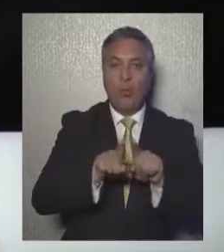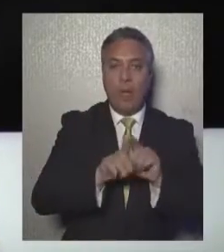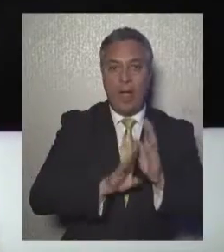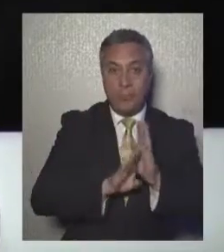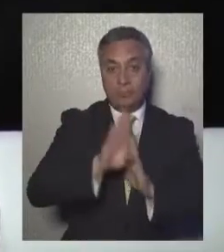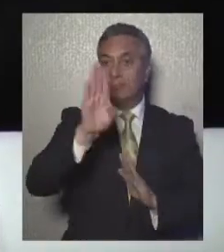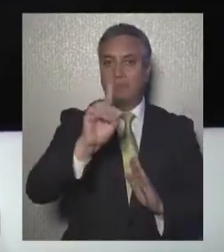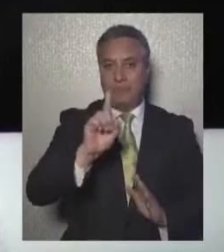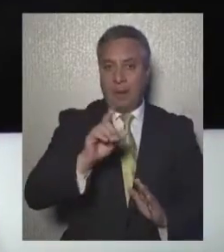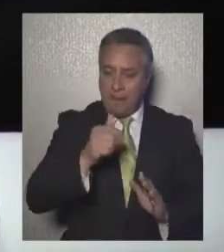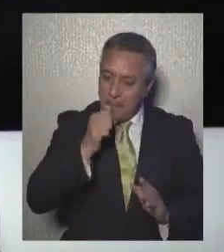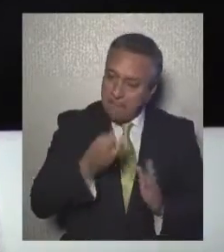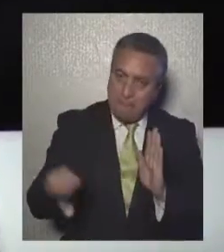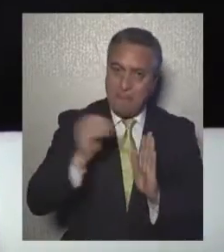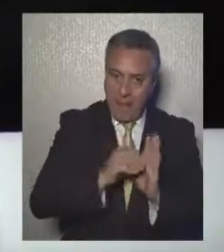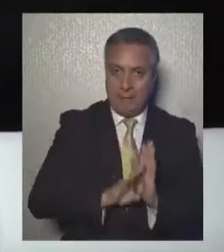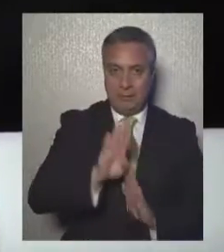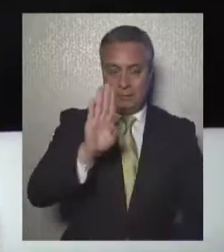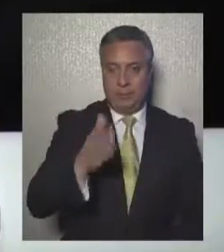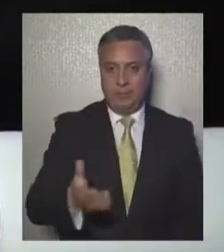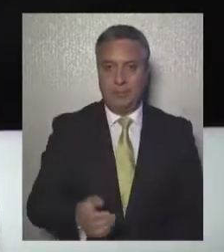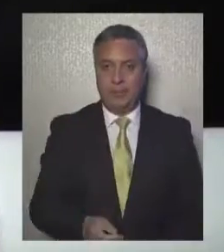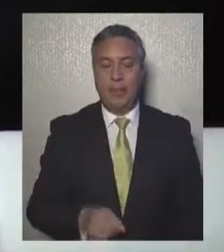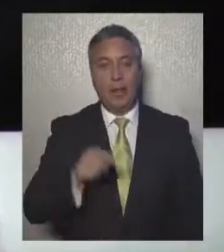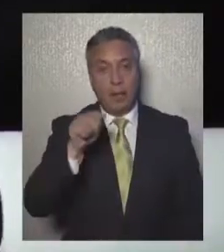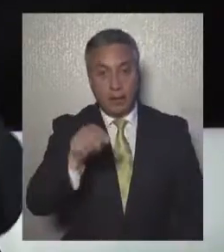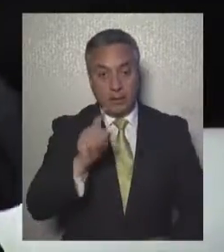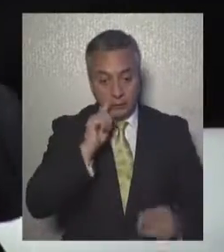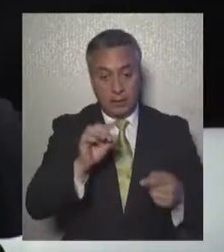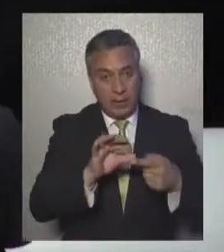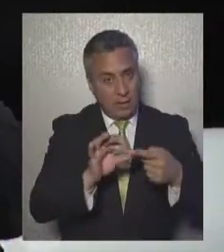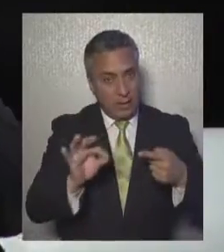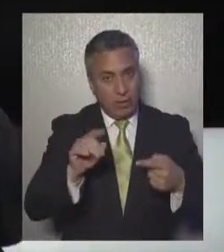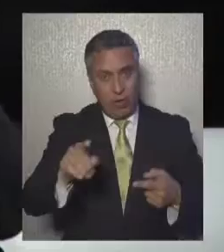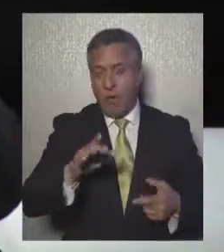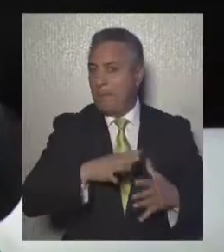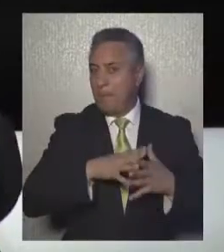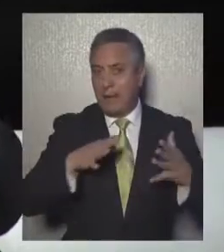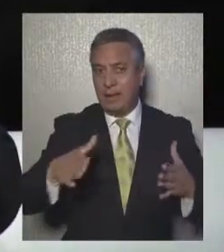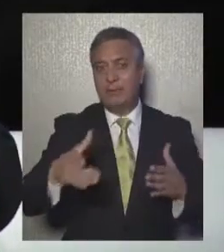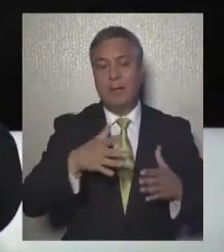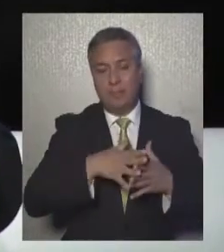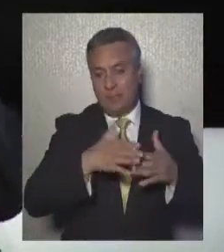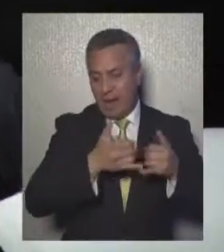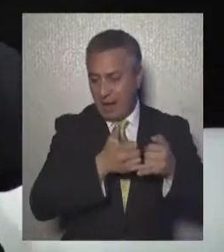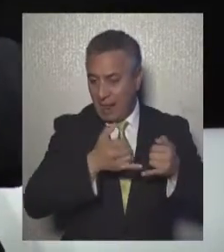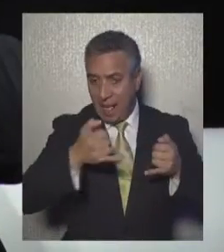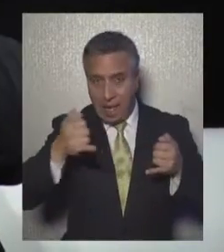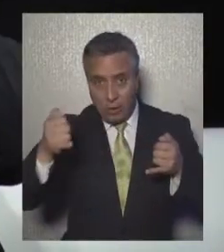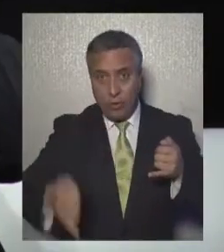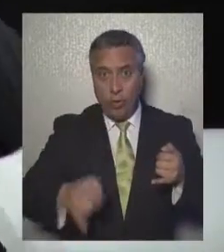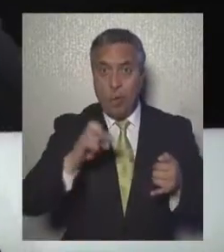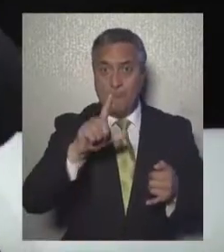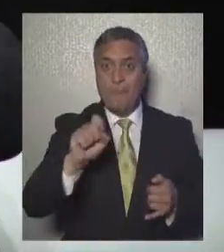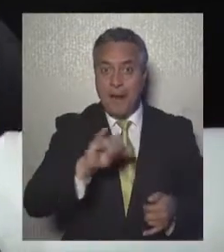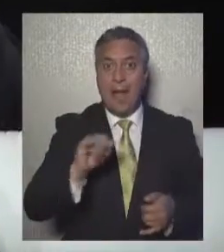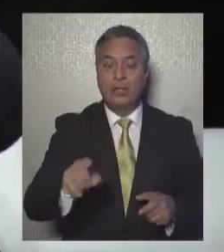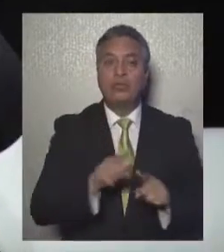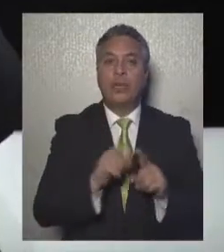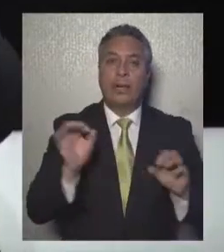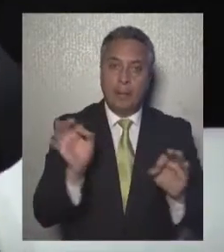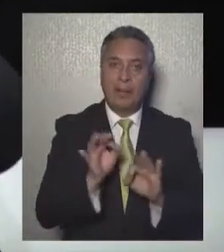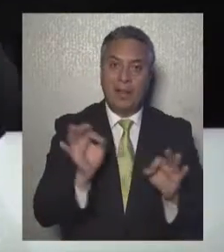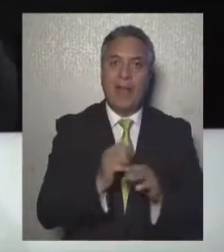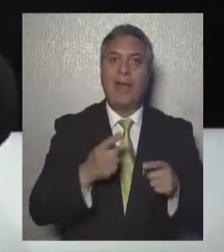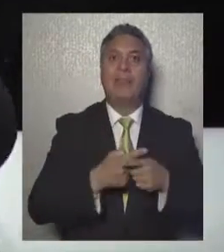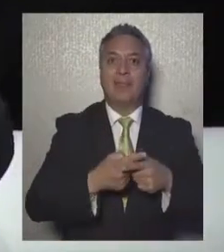es la productividad total de factores el elemento fundamental que en el largo plazo explica la diferencia en el